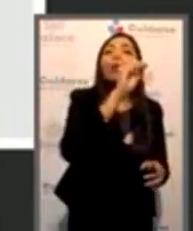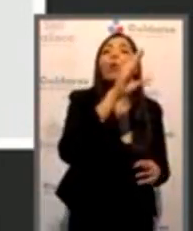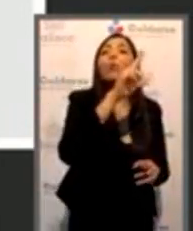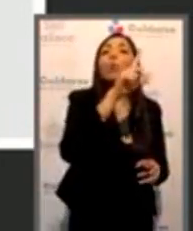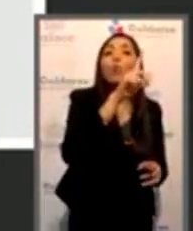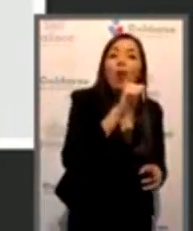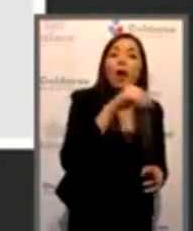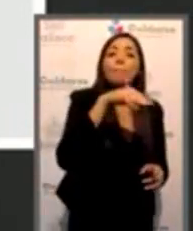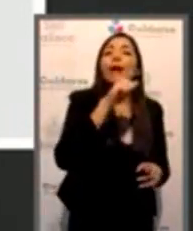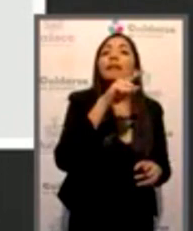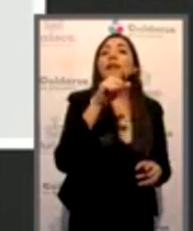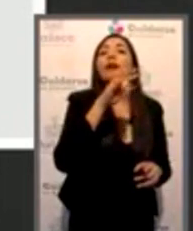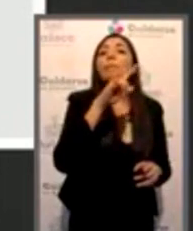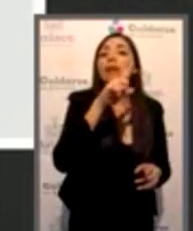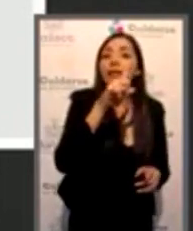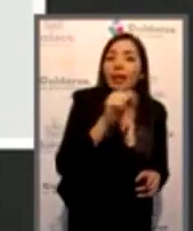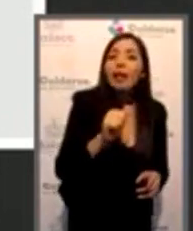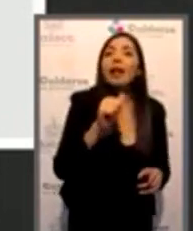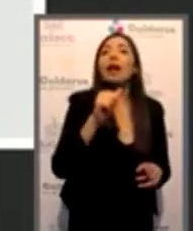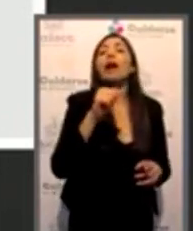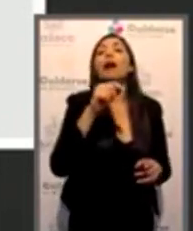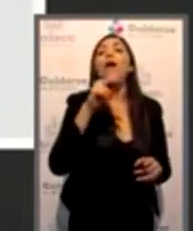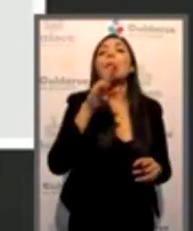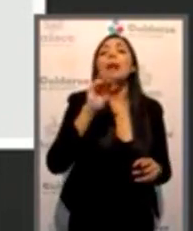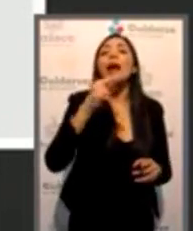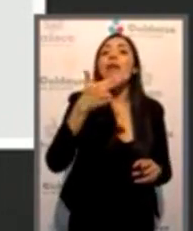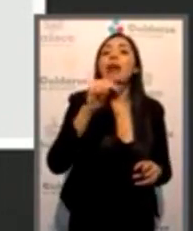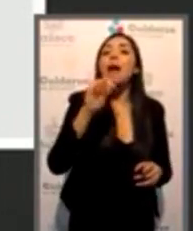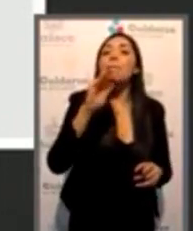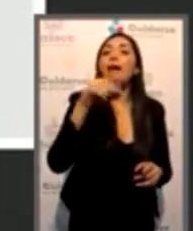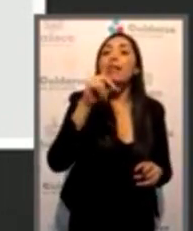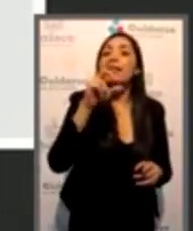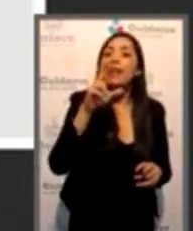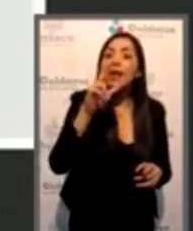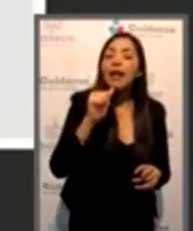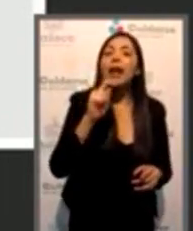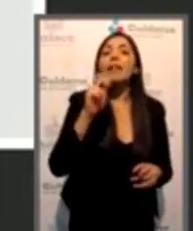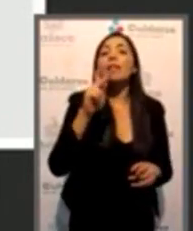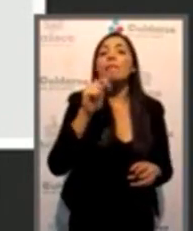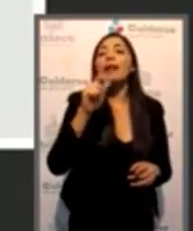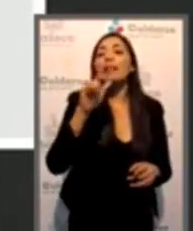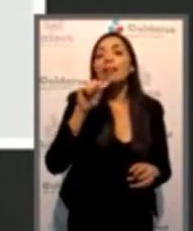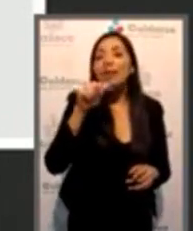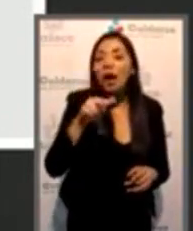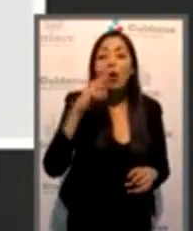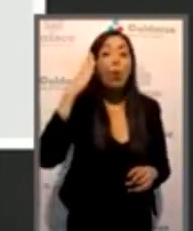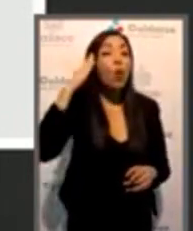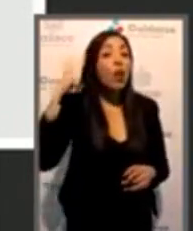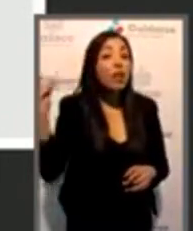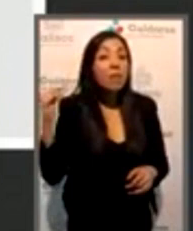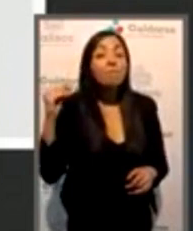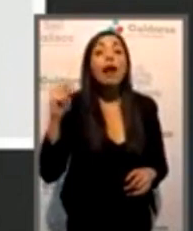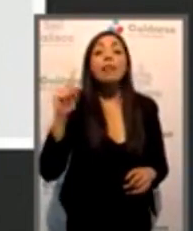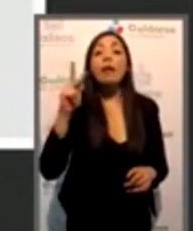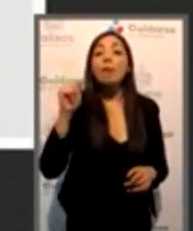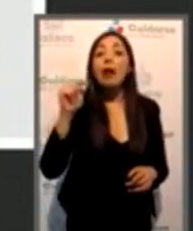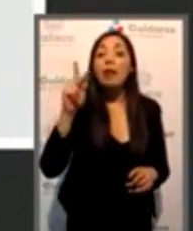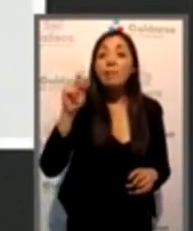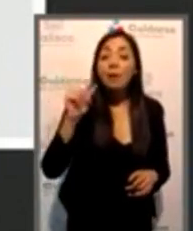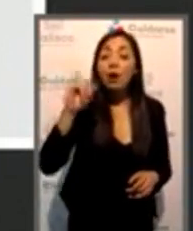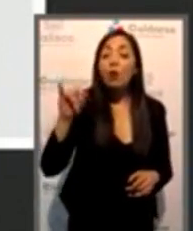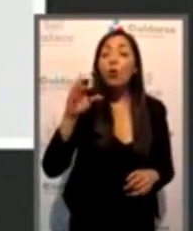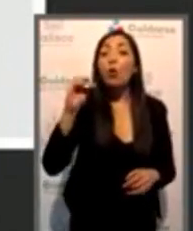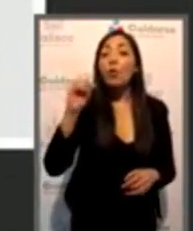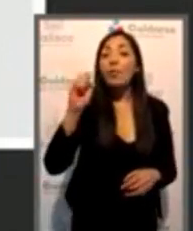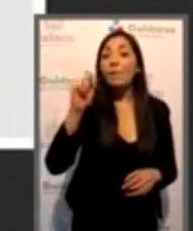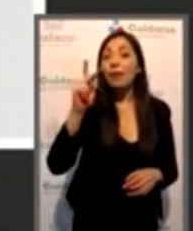Mazamitla, Manzanillo, Chapala, Jijic, Bahía de Banderas, Tepatitlán, Acatlán, Colima, Tapalpa, Jocotepec y